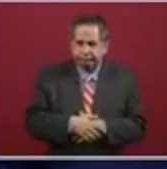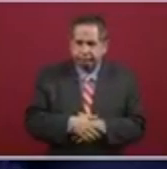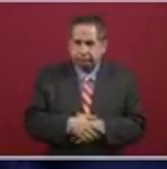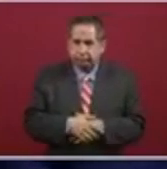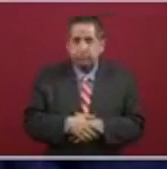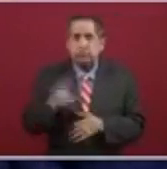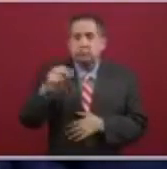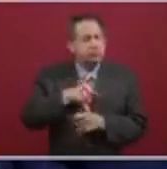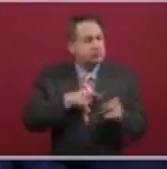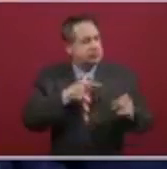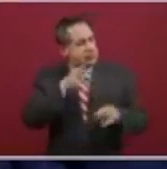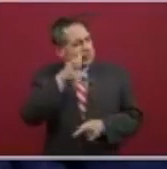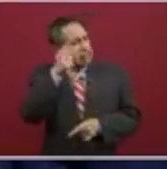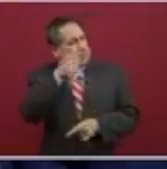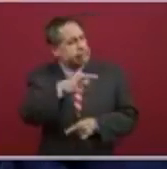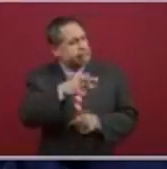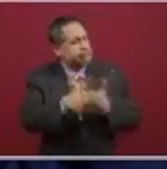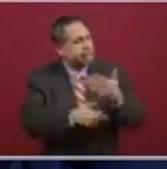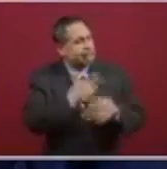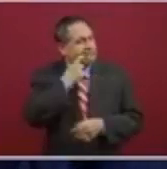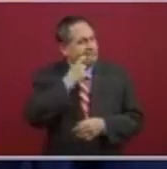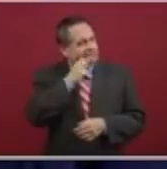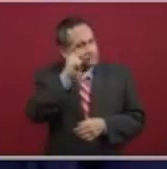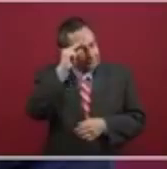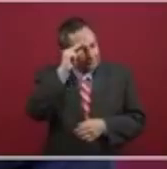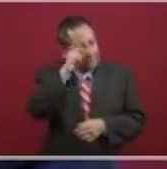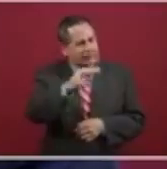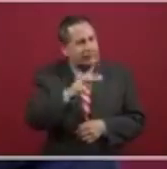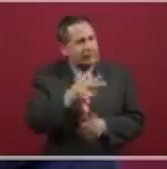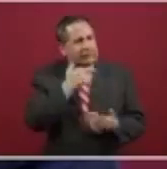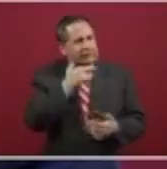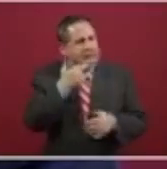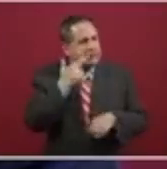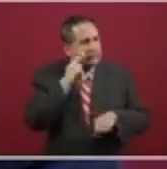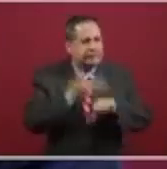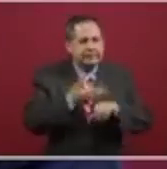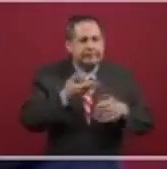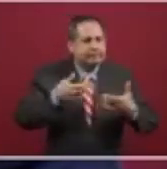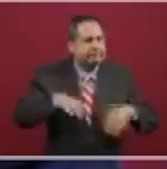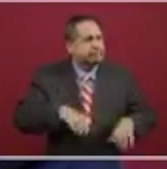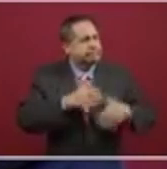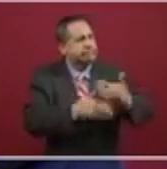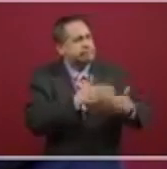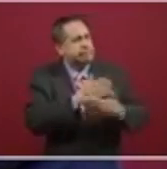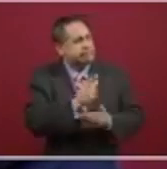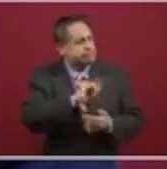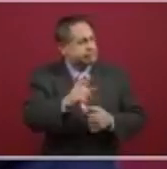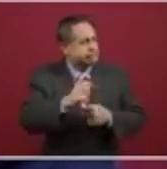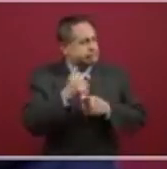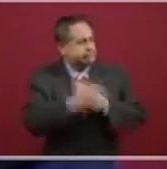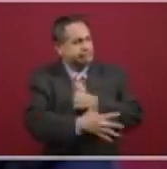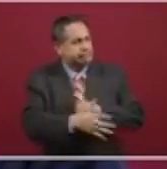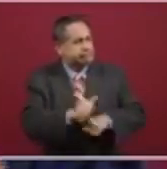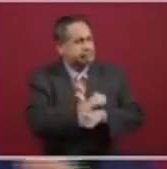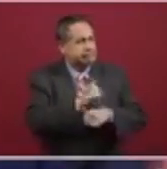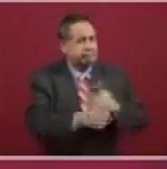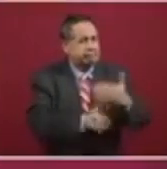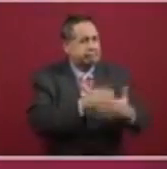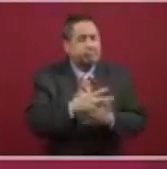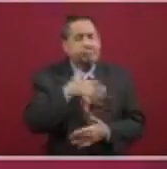progresó, ya no tiene un carro como